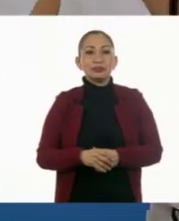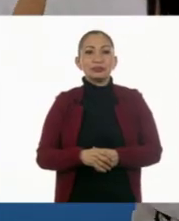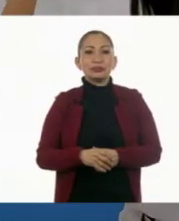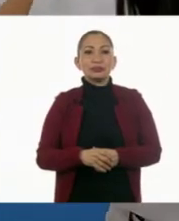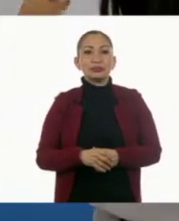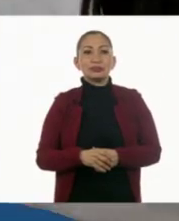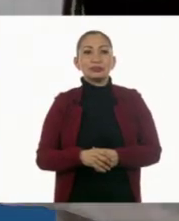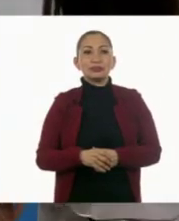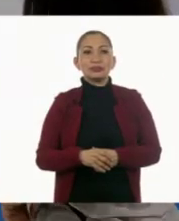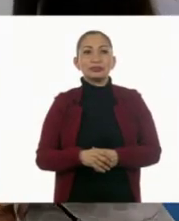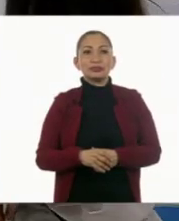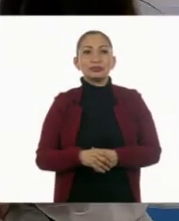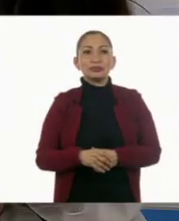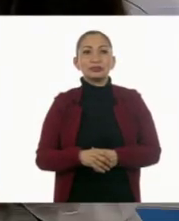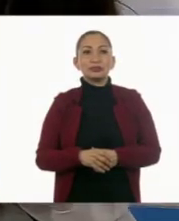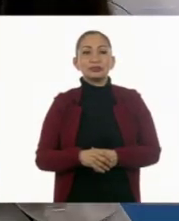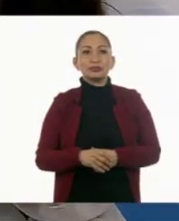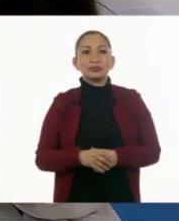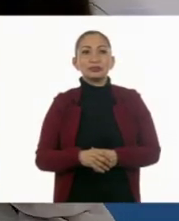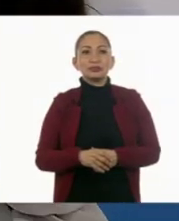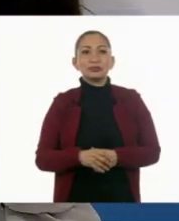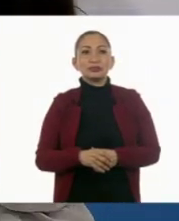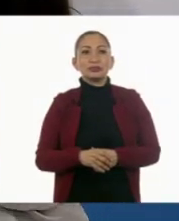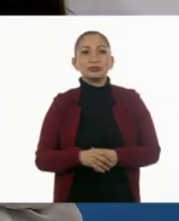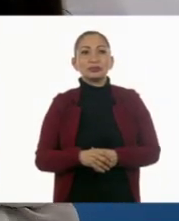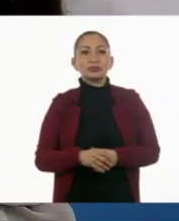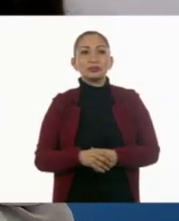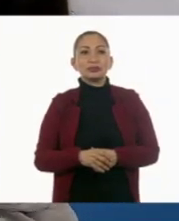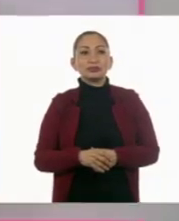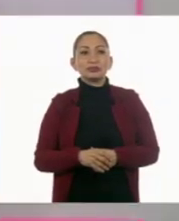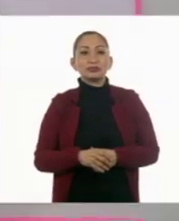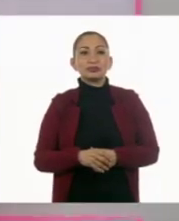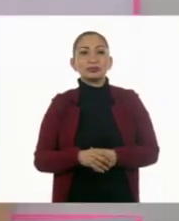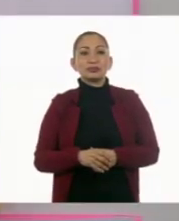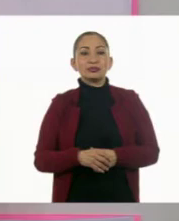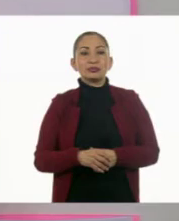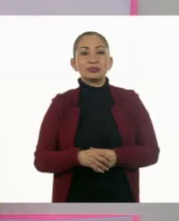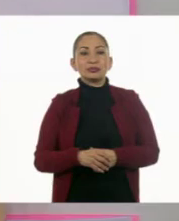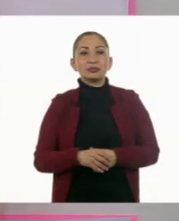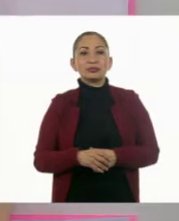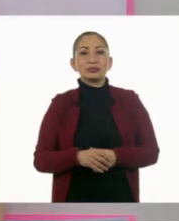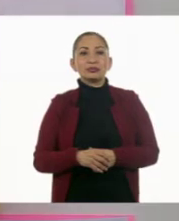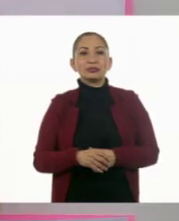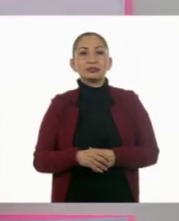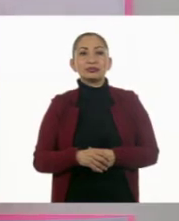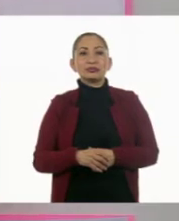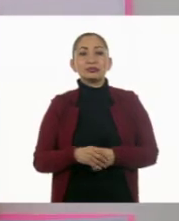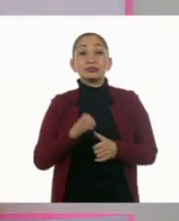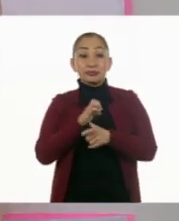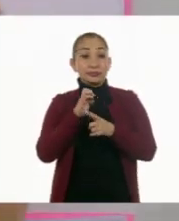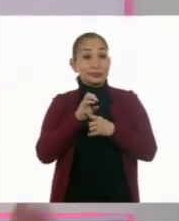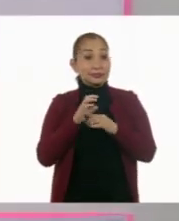necesitamos este. Y este es el que va después. Muy bien, pues por lo tanto,